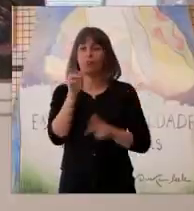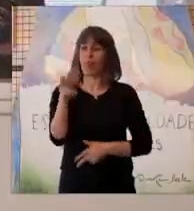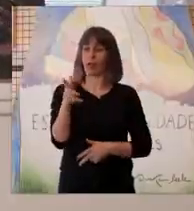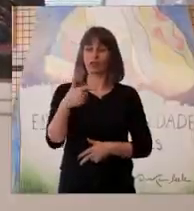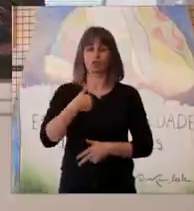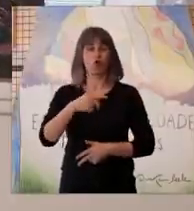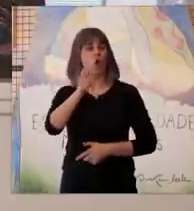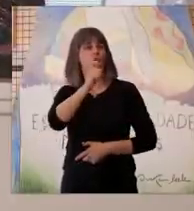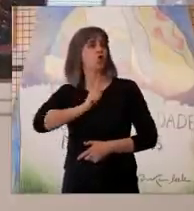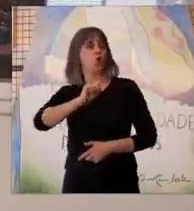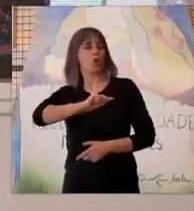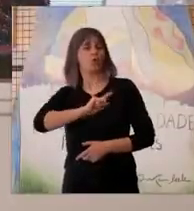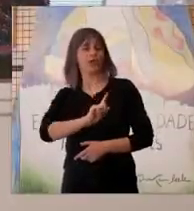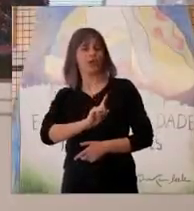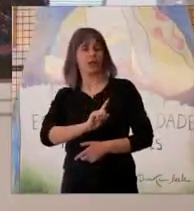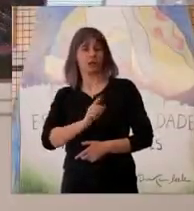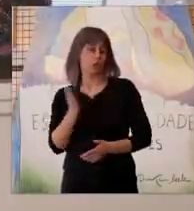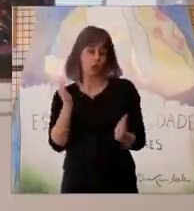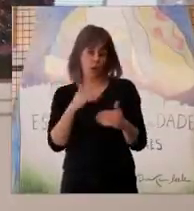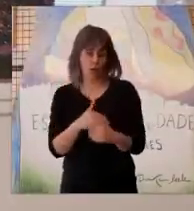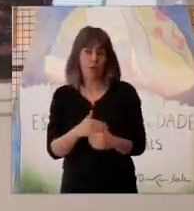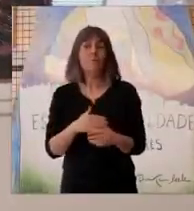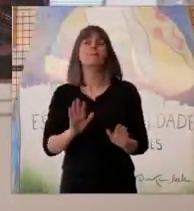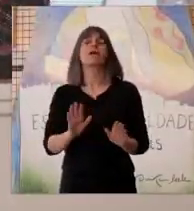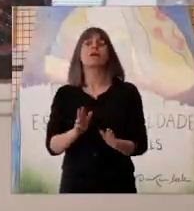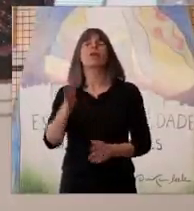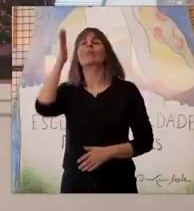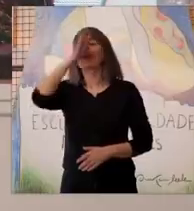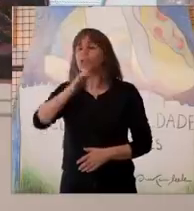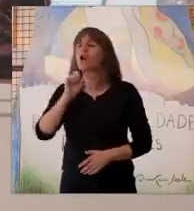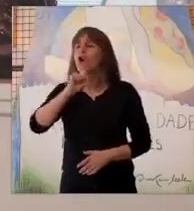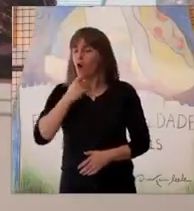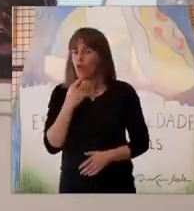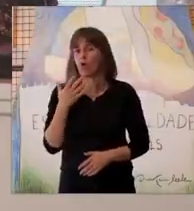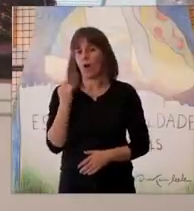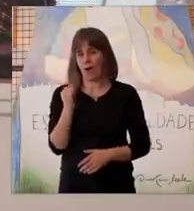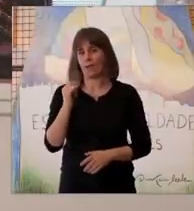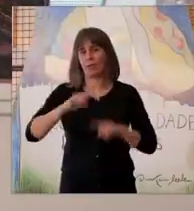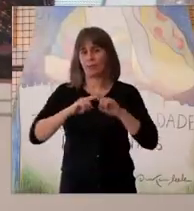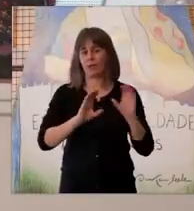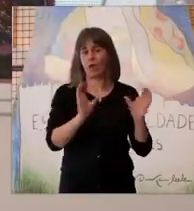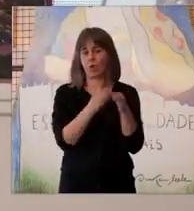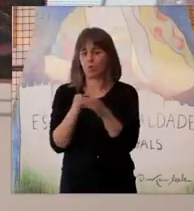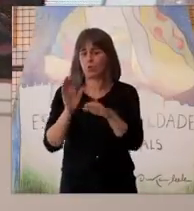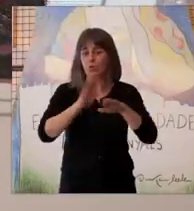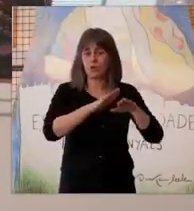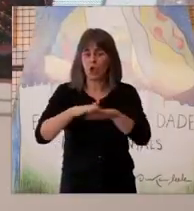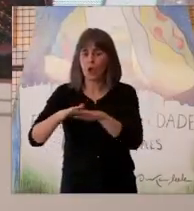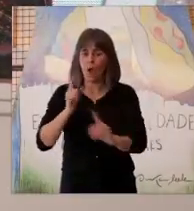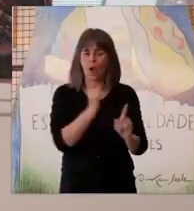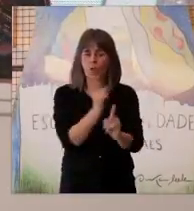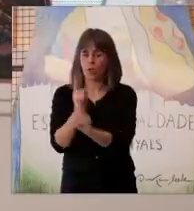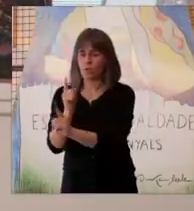que sí existe el delito de odio que va contra minorías vulnerables bueno tiene sus requisitos y ahí es donde se puede